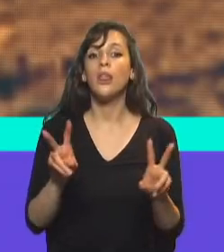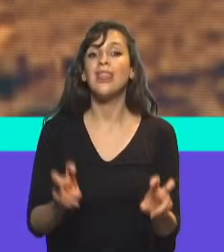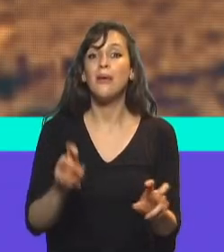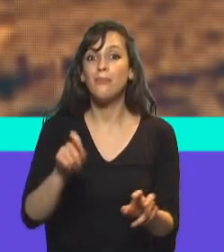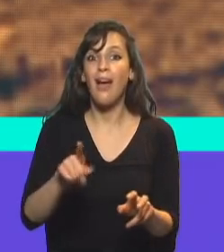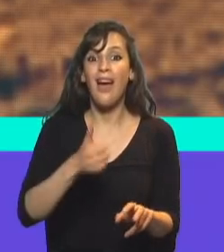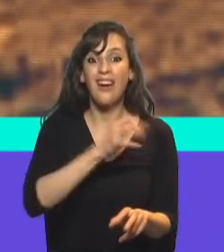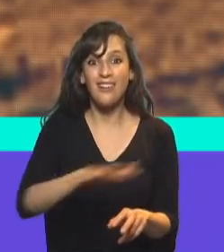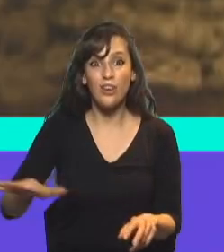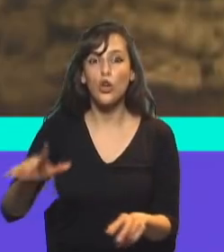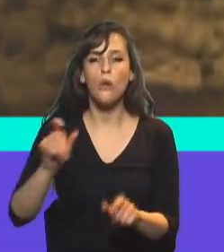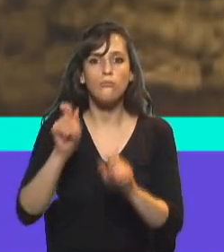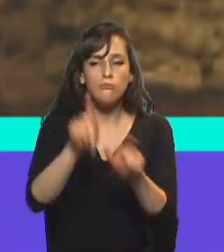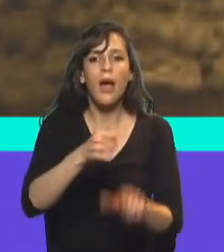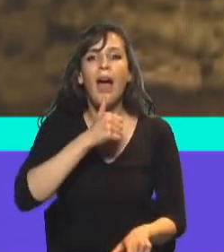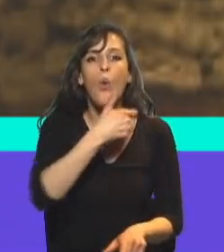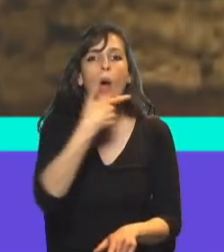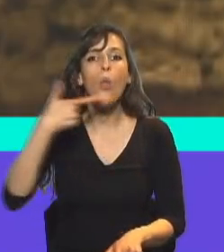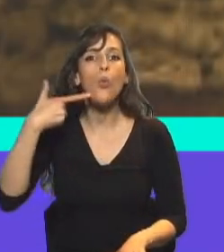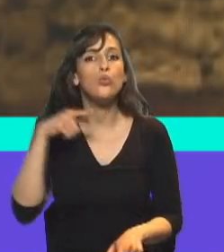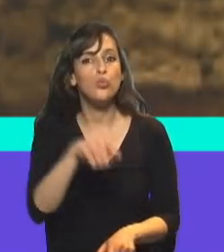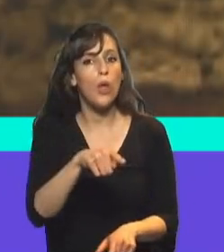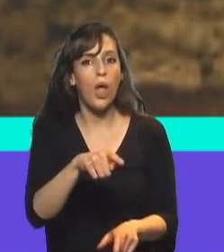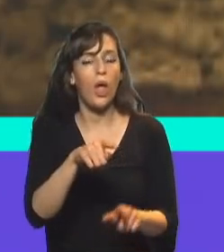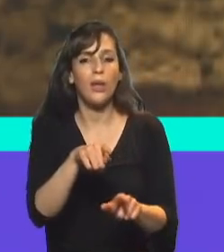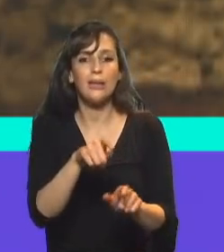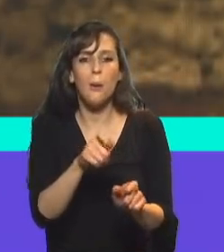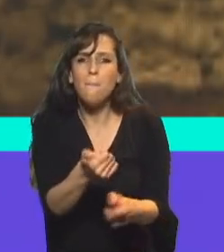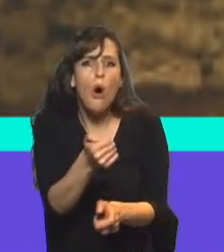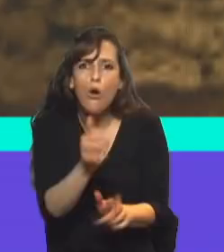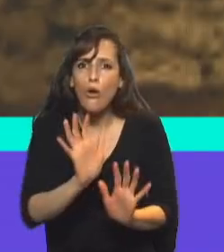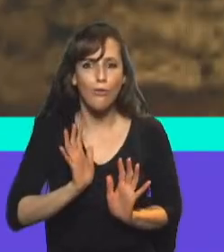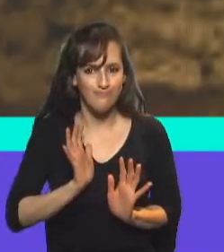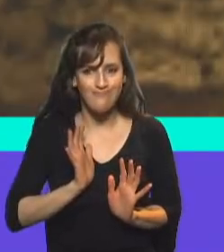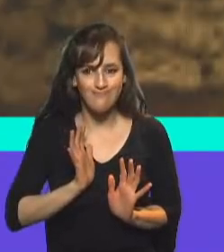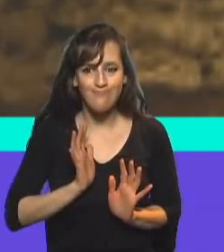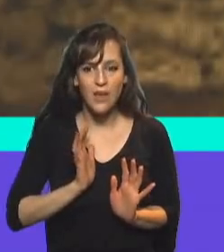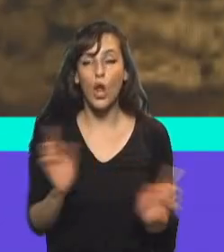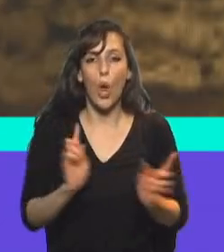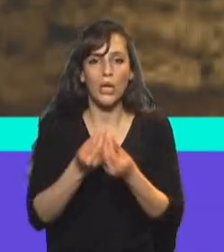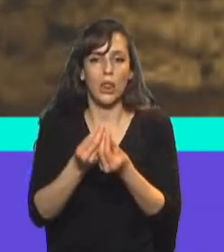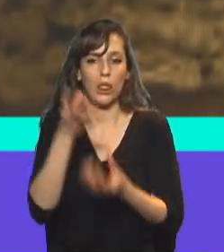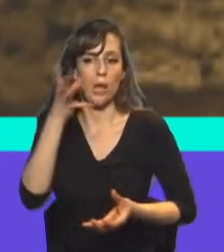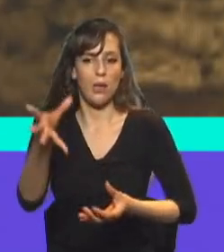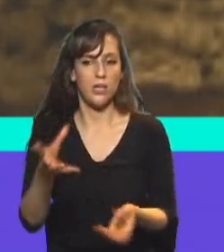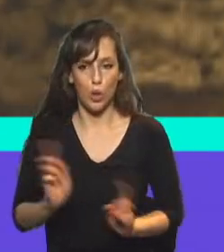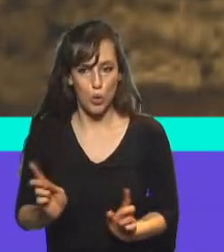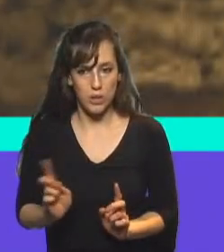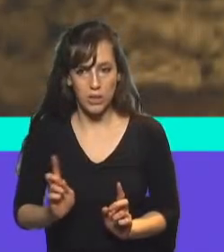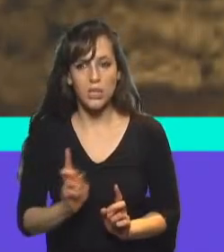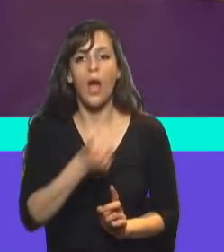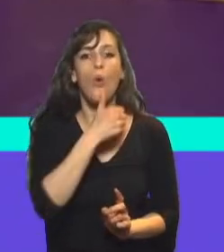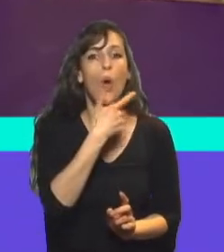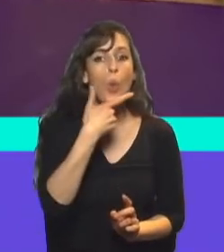un recurso escaso en el mundo, Totalmente, ¿no? Totalmente, y de la que dependemos todos. O sea, los mismos campos que están haciendo que estos ríos